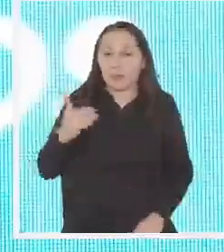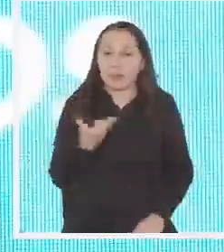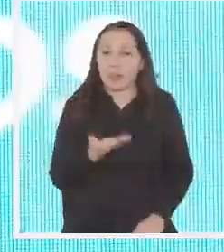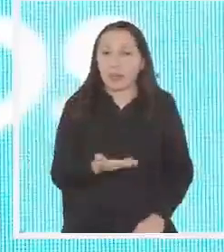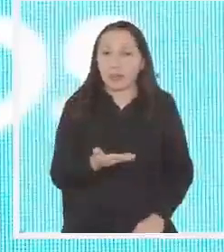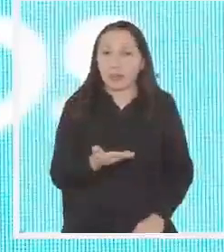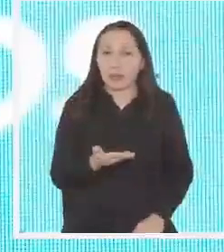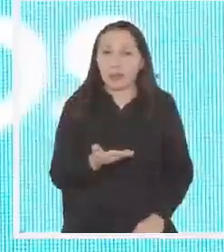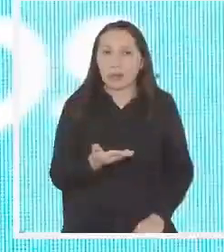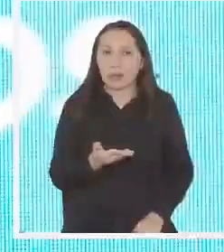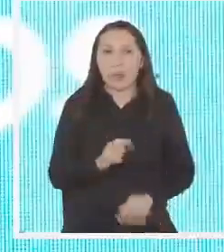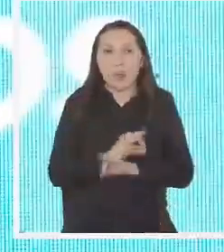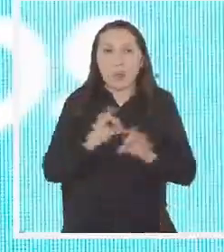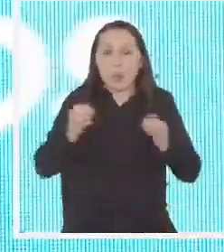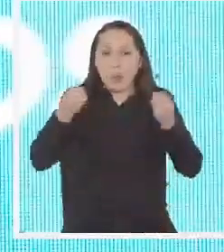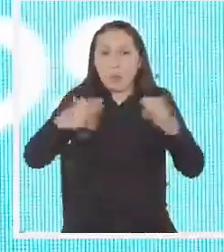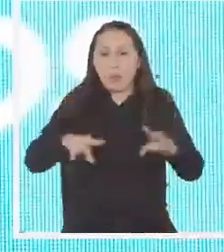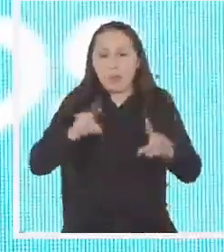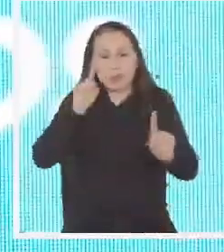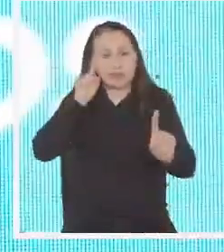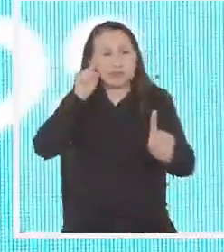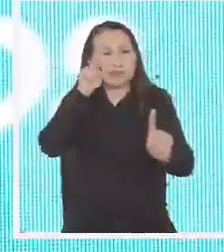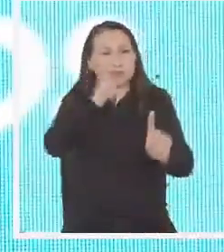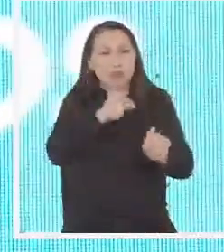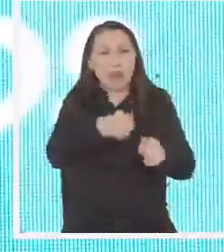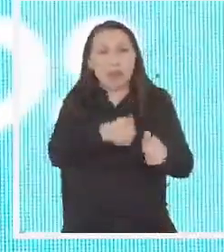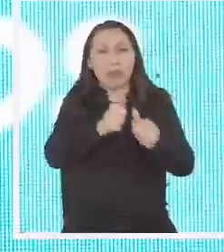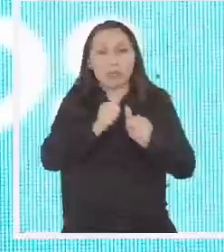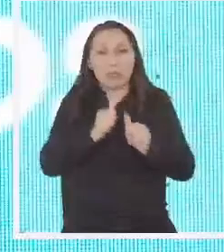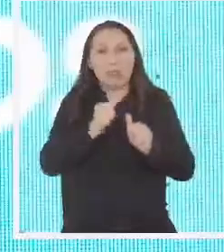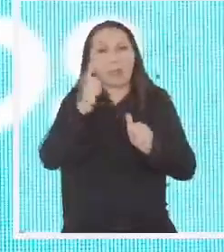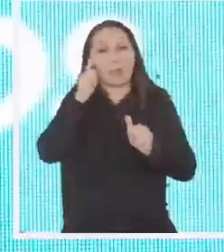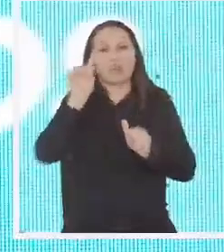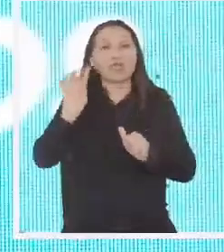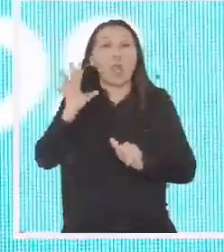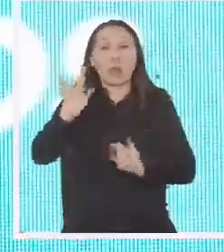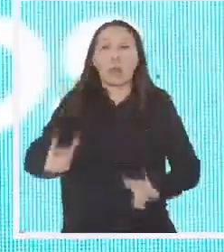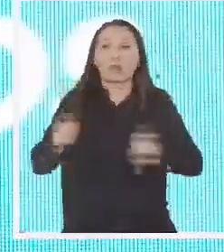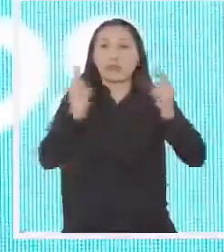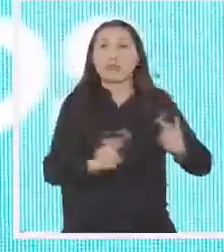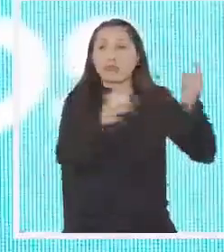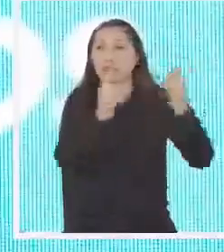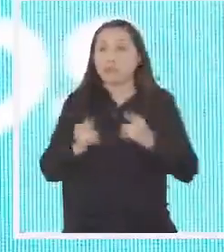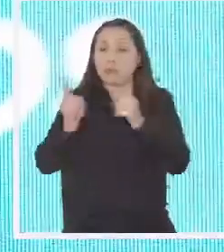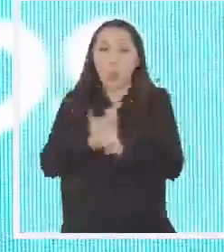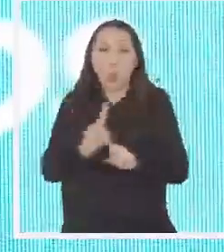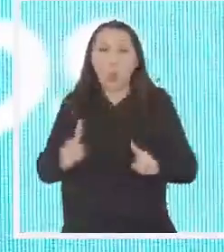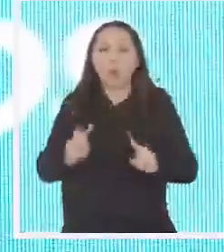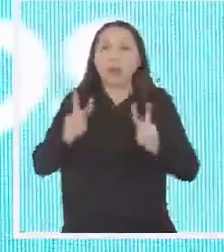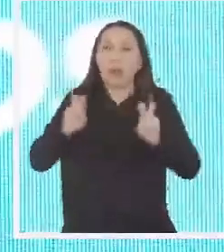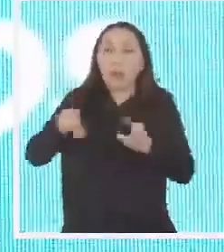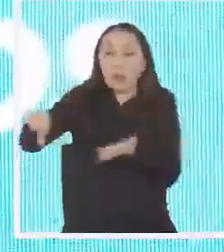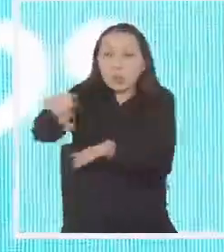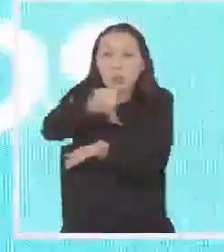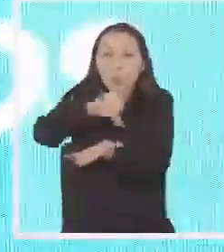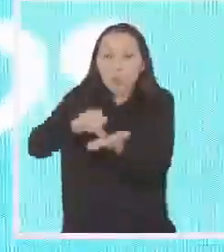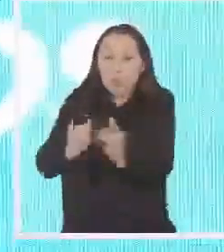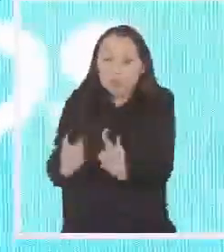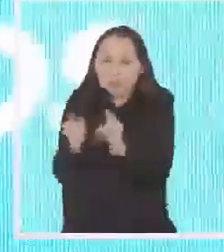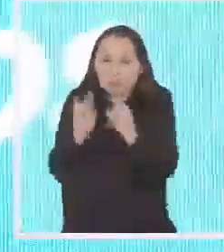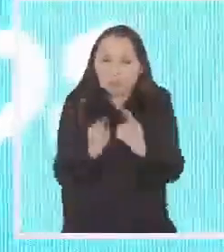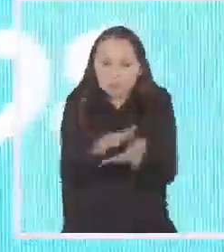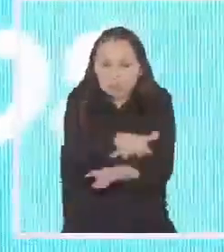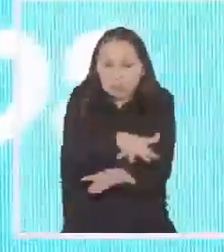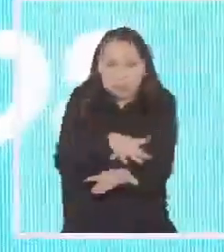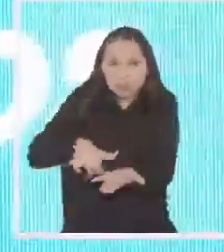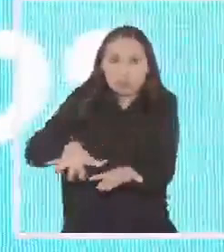importante que nunca perdamos de vista que el desafío va más allá de levantar viviendas, sino que estamos hablando de construir ciudades. Y cuando hablamos de construir